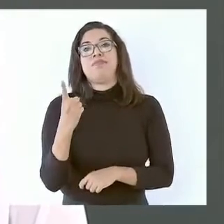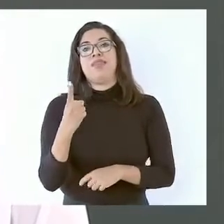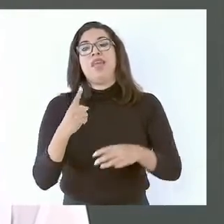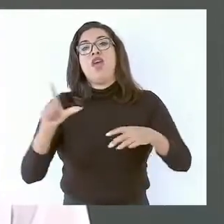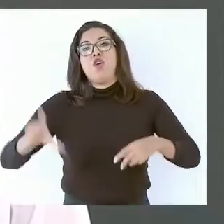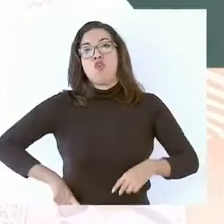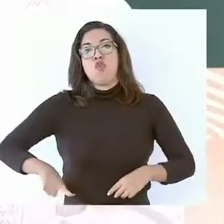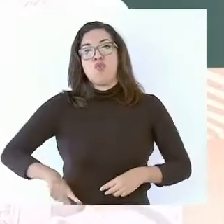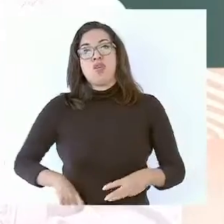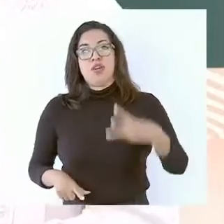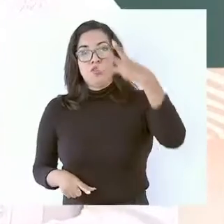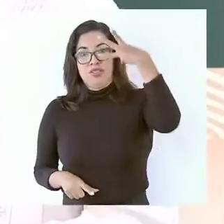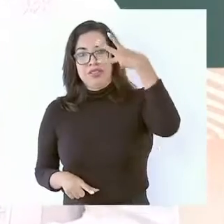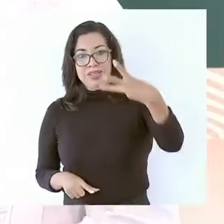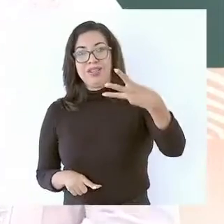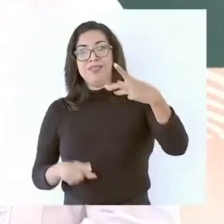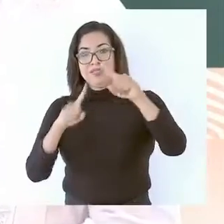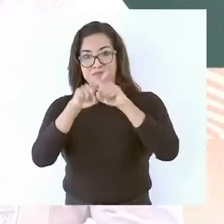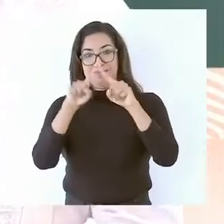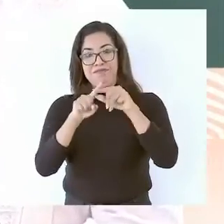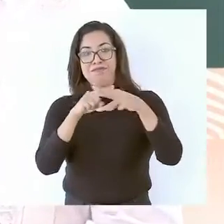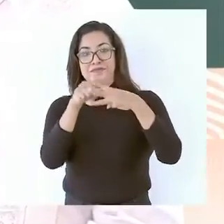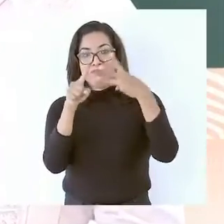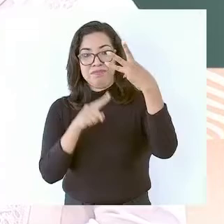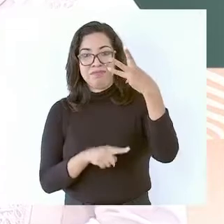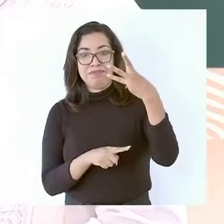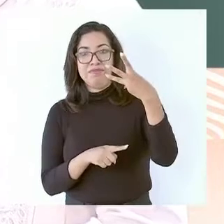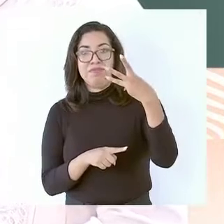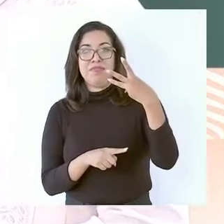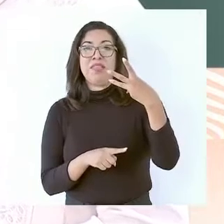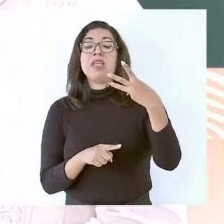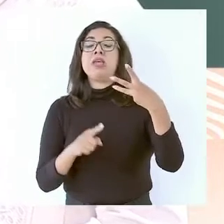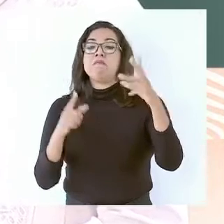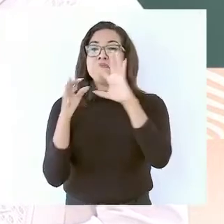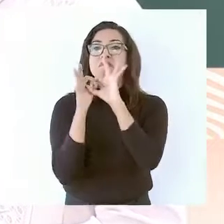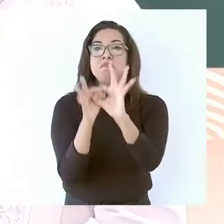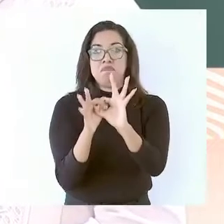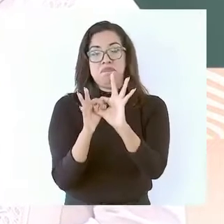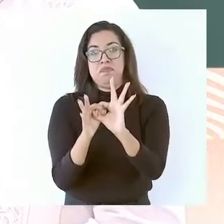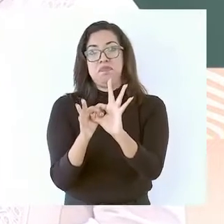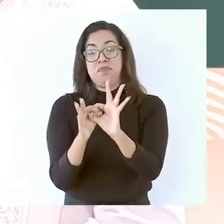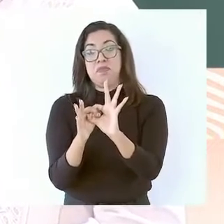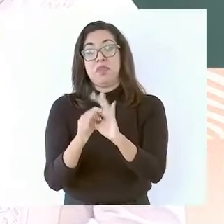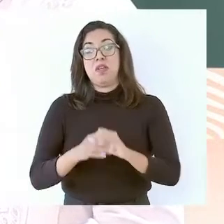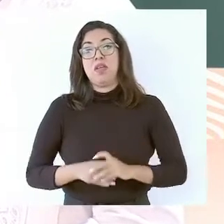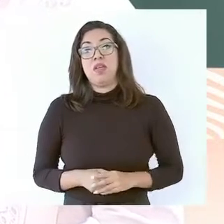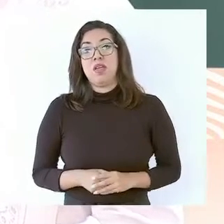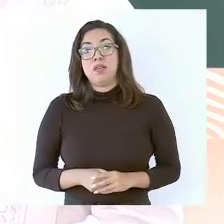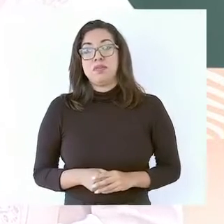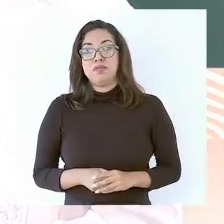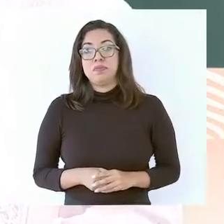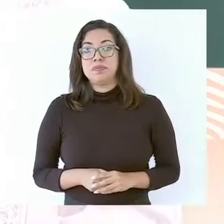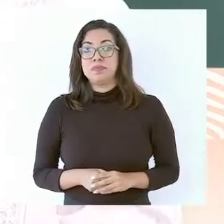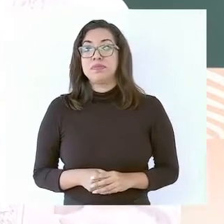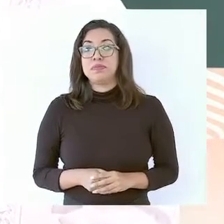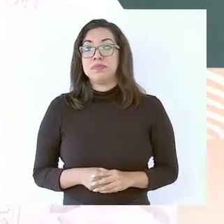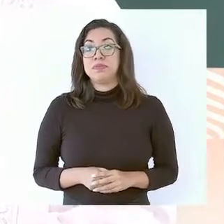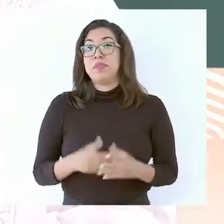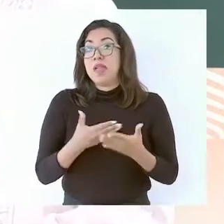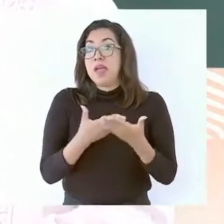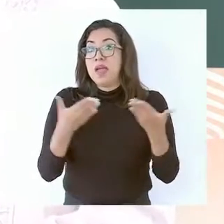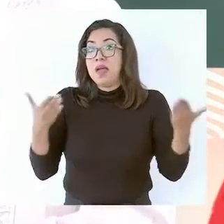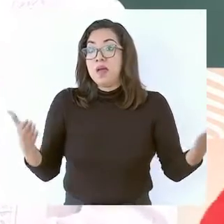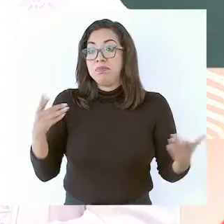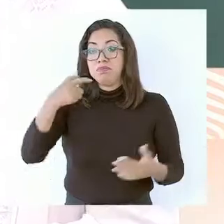de gobierno y de toda la sociedad en su conjunto. Hoy somos una de las entidades federativas que